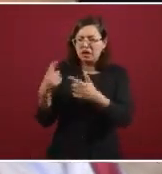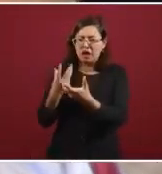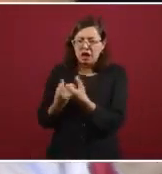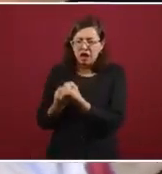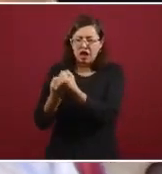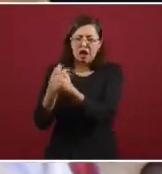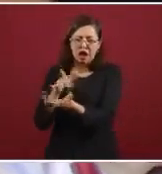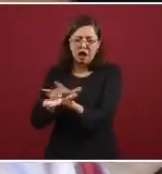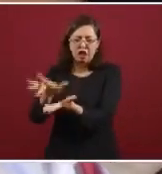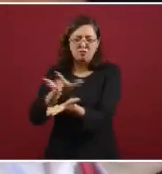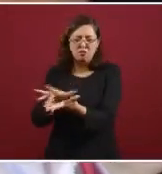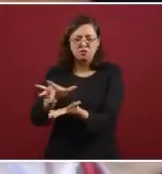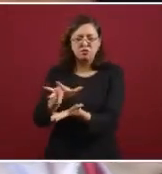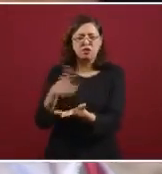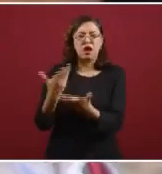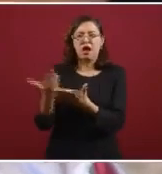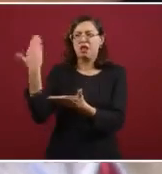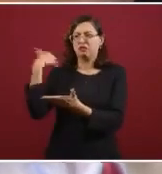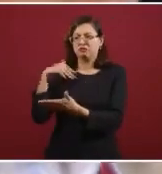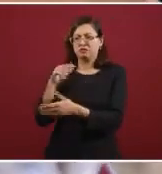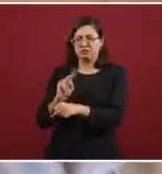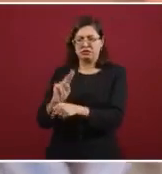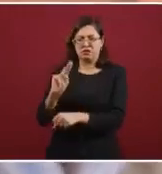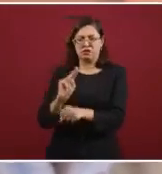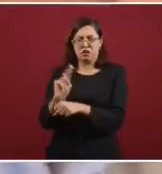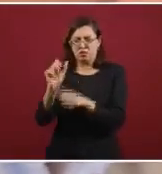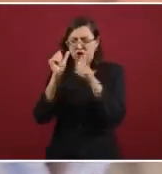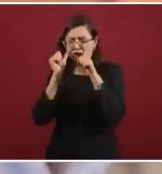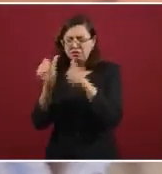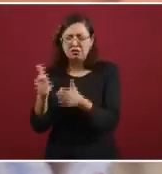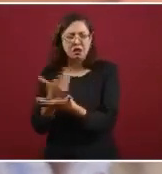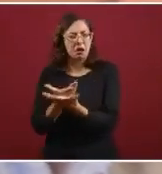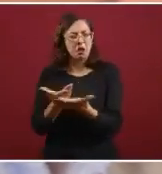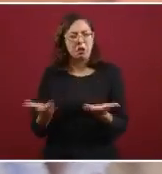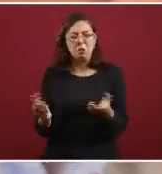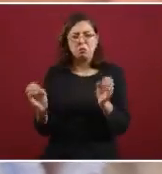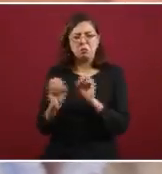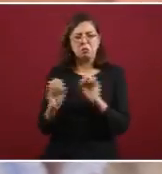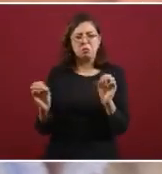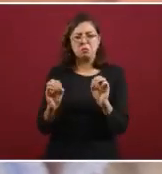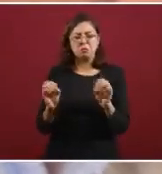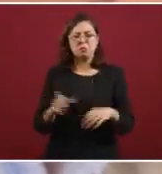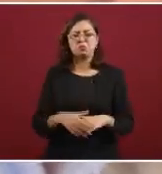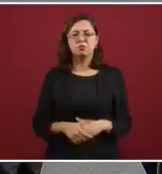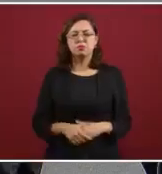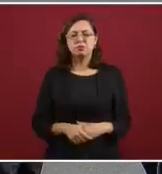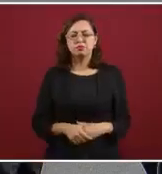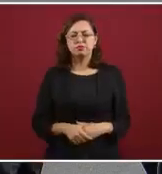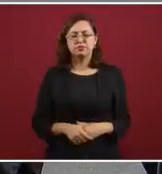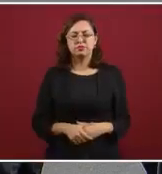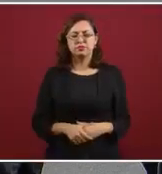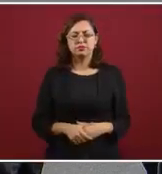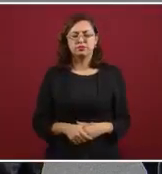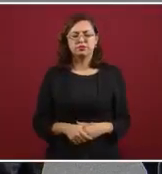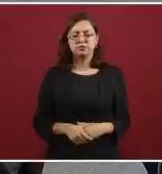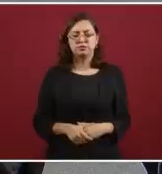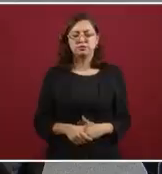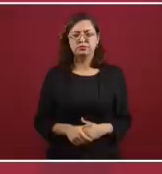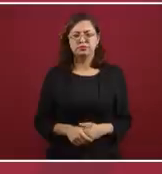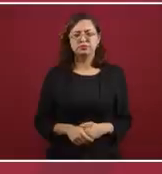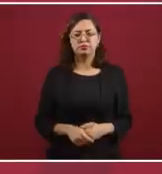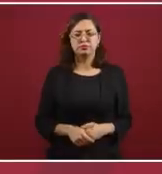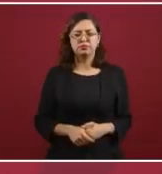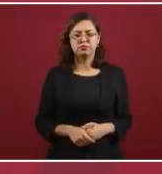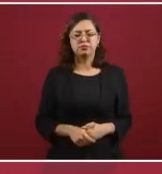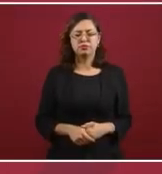sí ha tenido México en el pasado, en el caso de Nicaragua, con las dictaduras anteriores? Bueno,